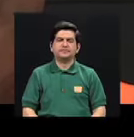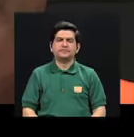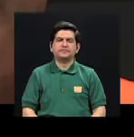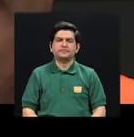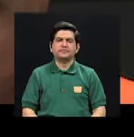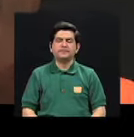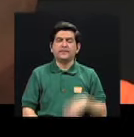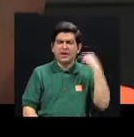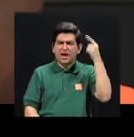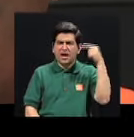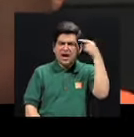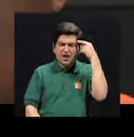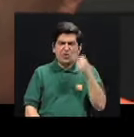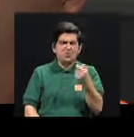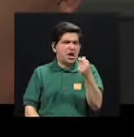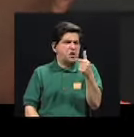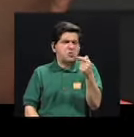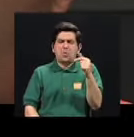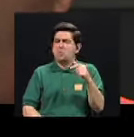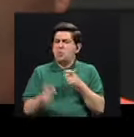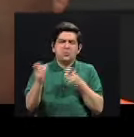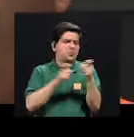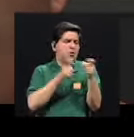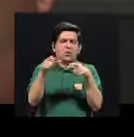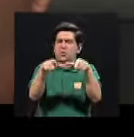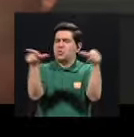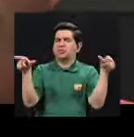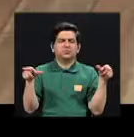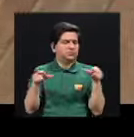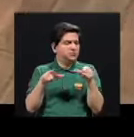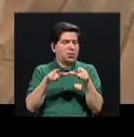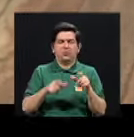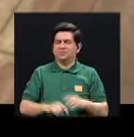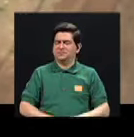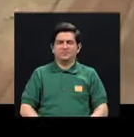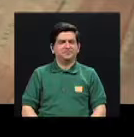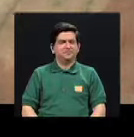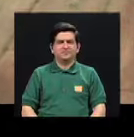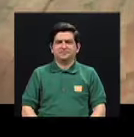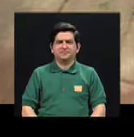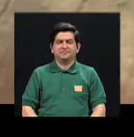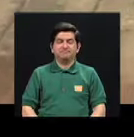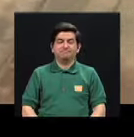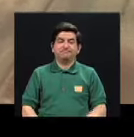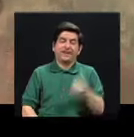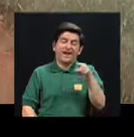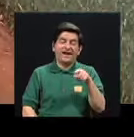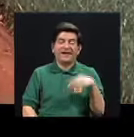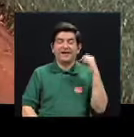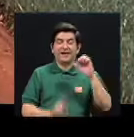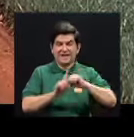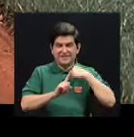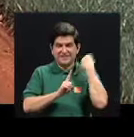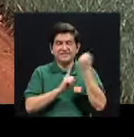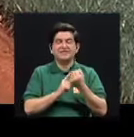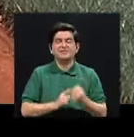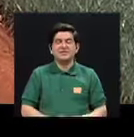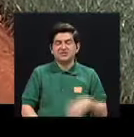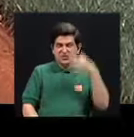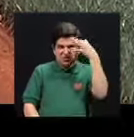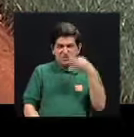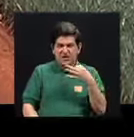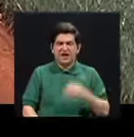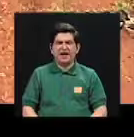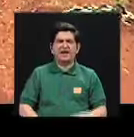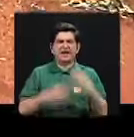colonizador. El Estado tuvo muy poco control en la zona y pues es de esperar que en